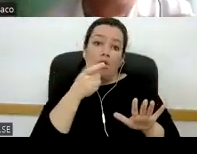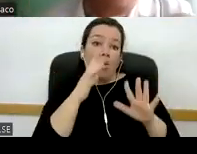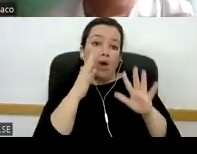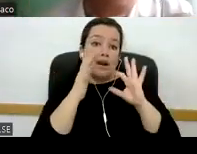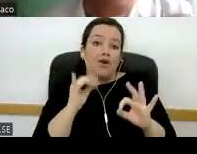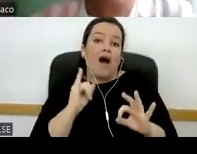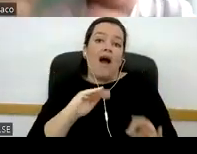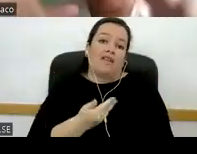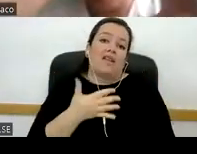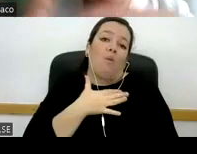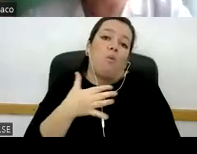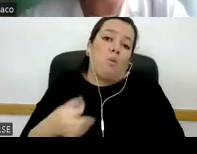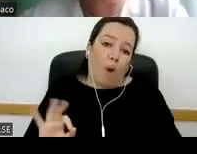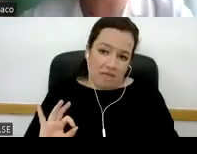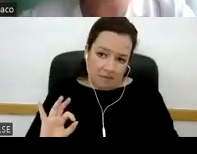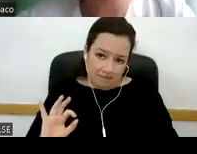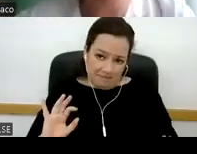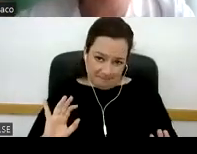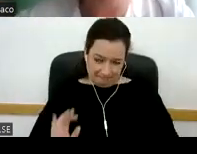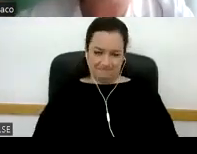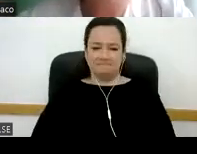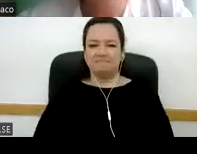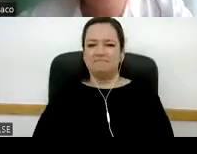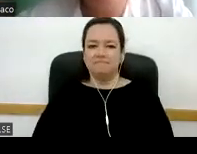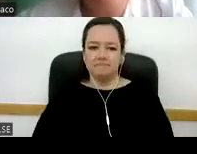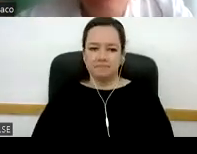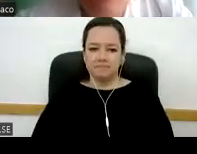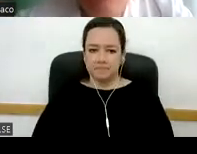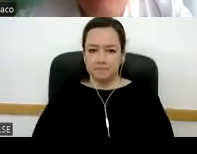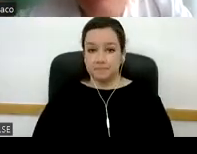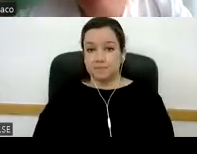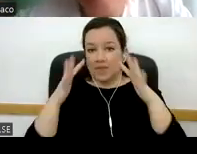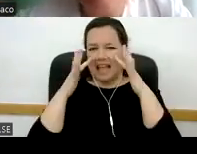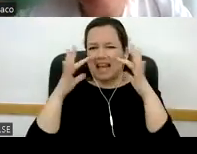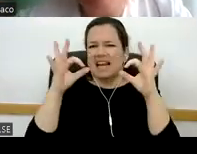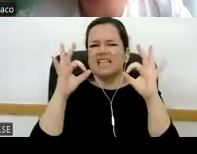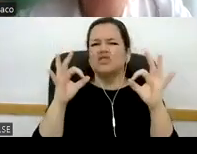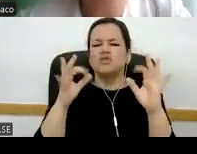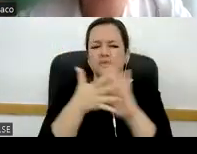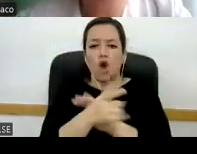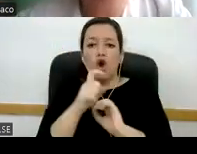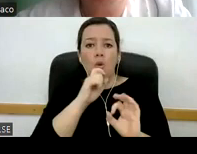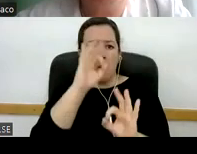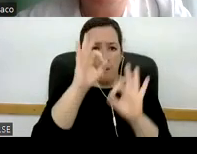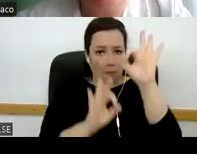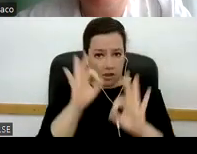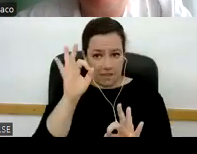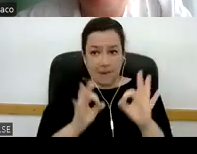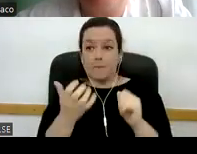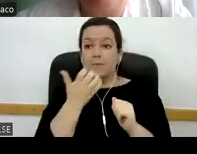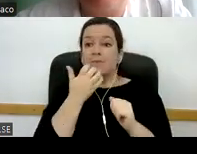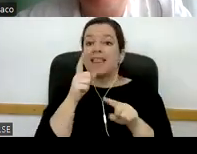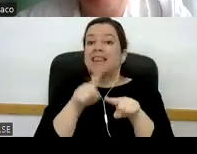toque. La idea yo creo que queda clara. El riesgo cardiovascular generalmente se mide, dependiendo